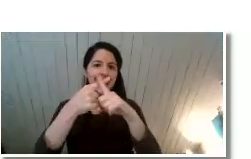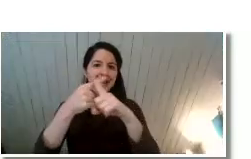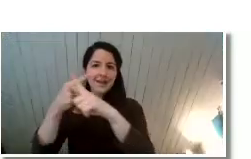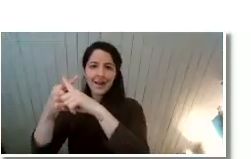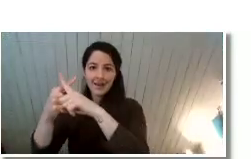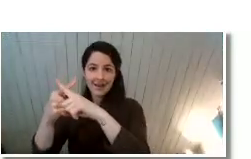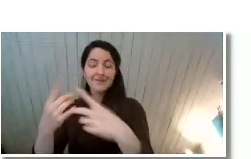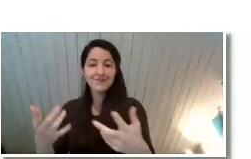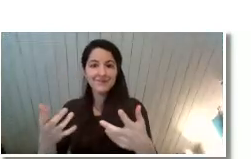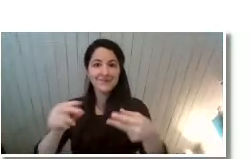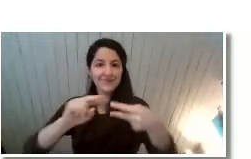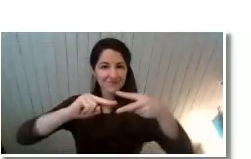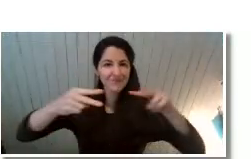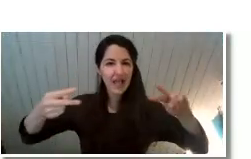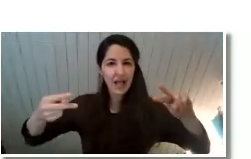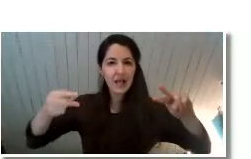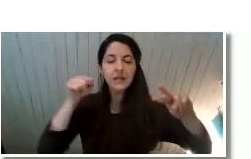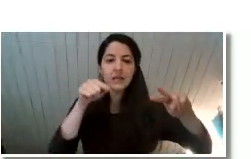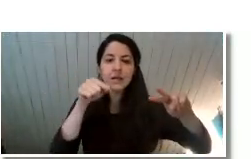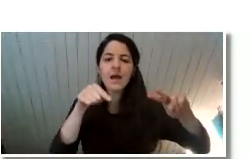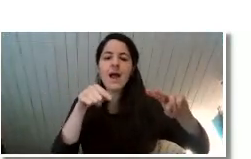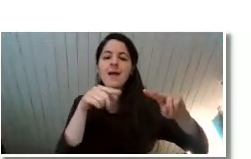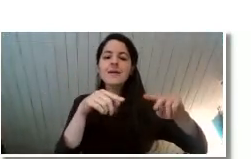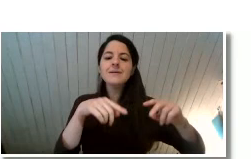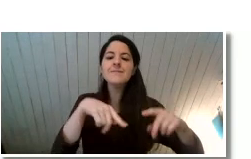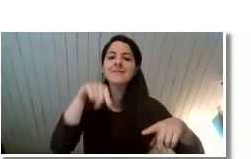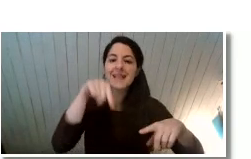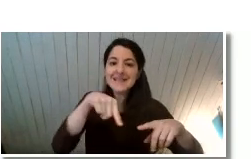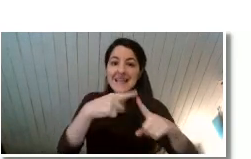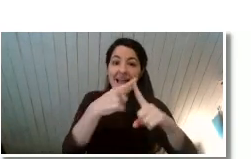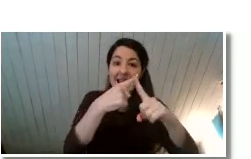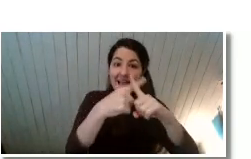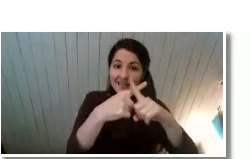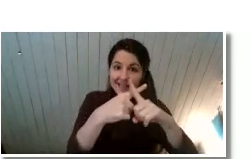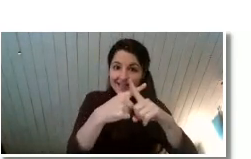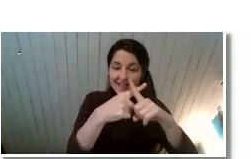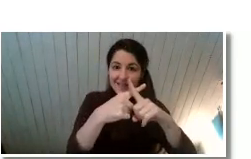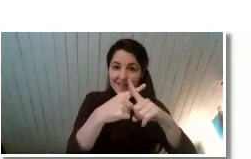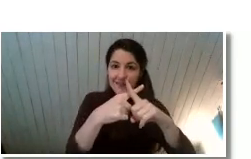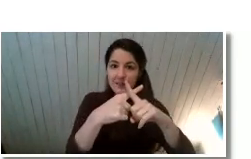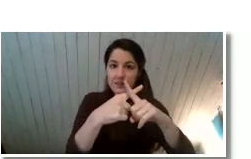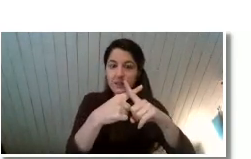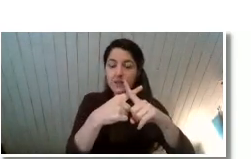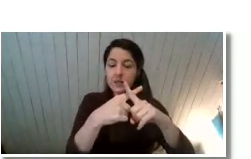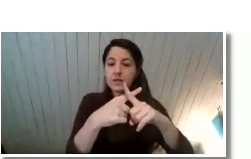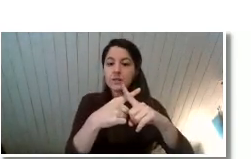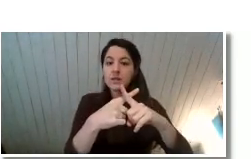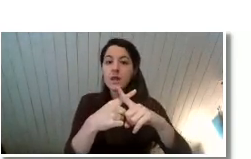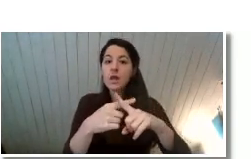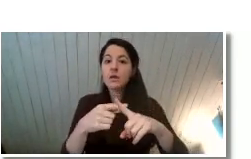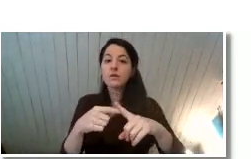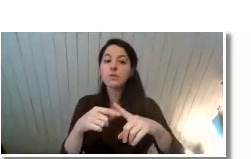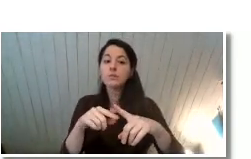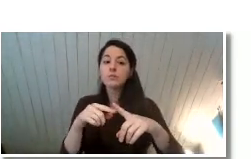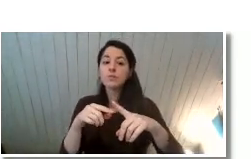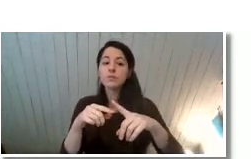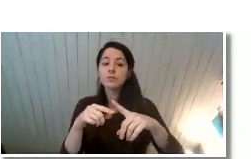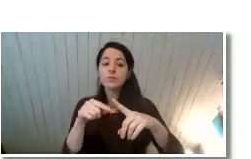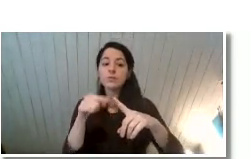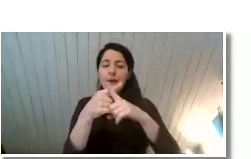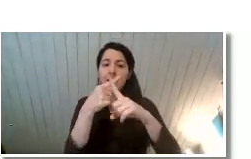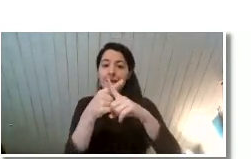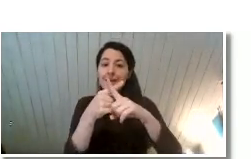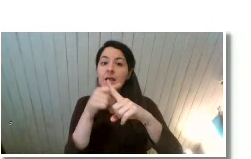cromosoma X, podríamos decirle extra, que no tienen los hombres, se configuran algunas señales,